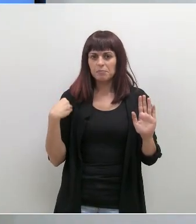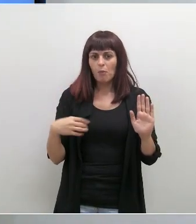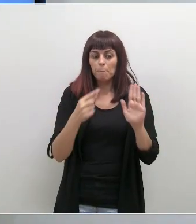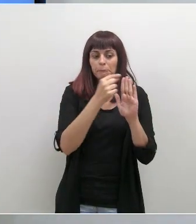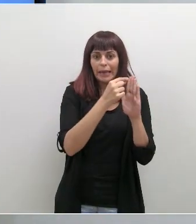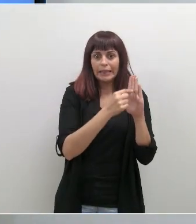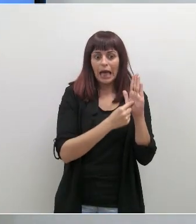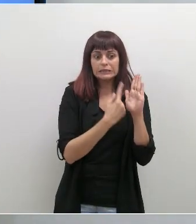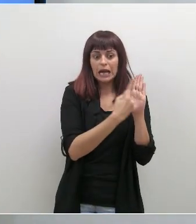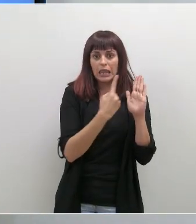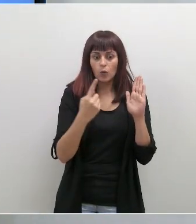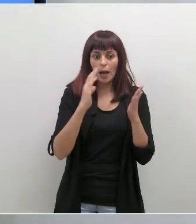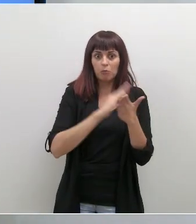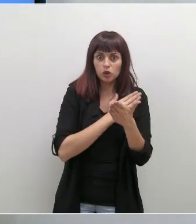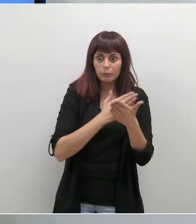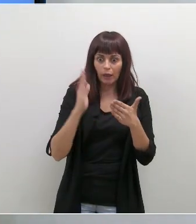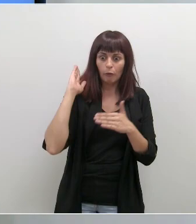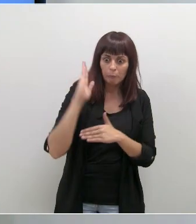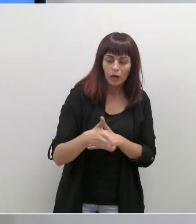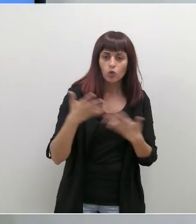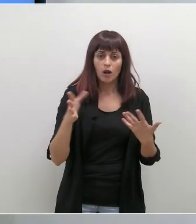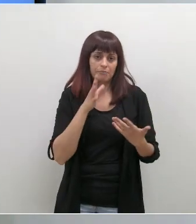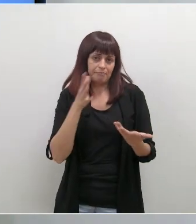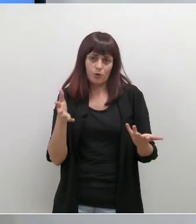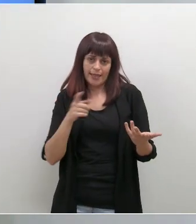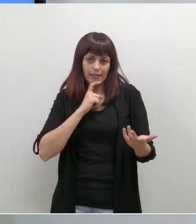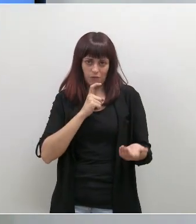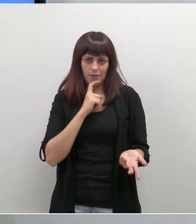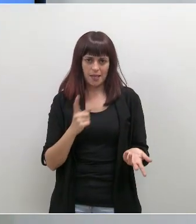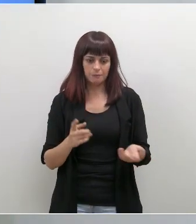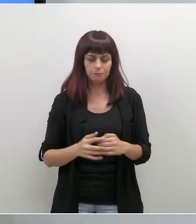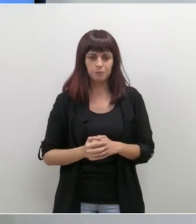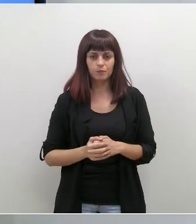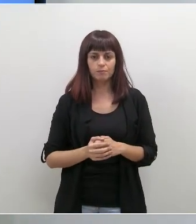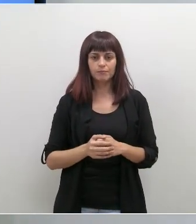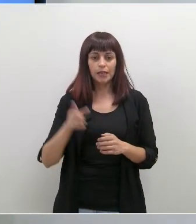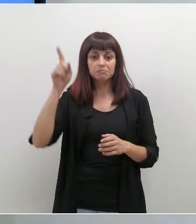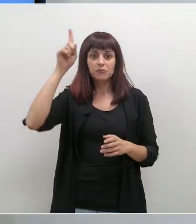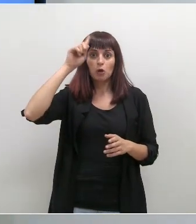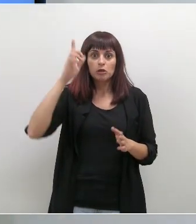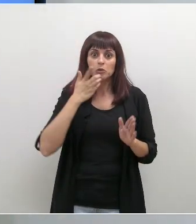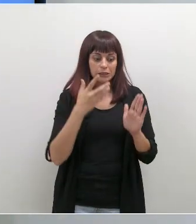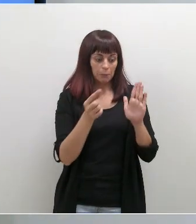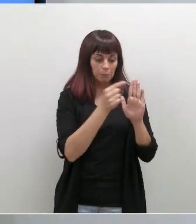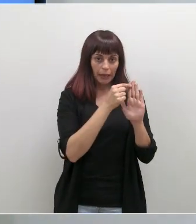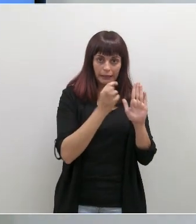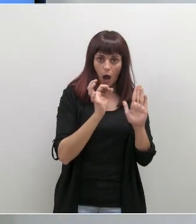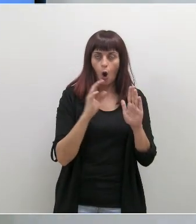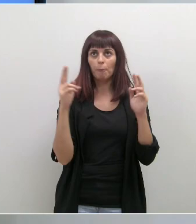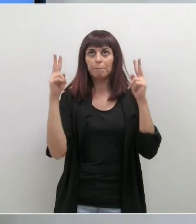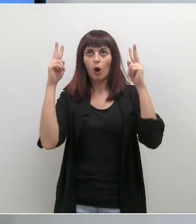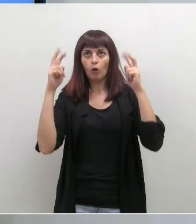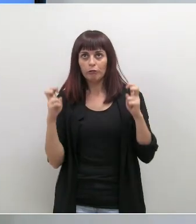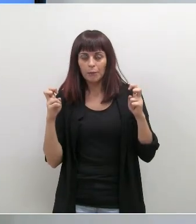cada una de las medidas que se ponen en marcha, porque hay muchas variables que están actuando y no sabemos qué tanto ha hecho el tema del